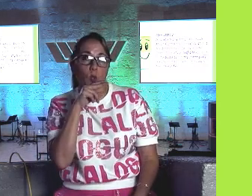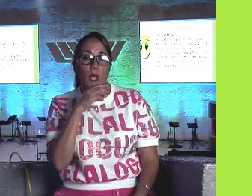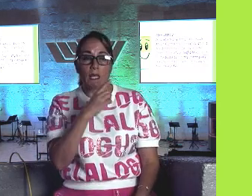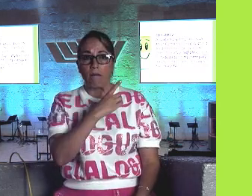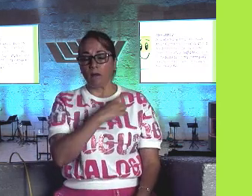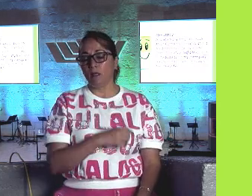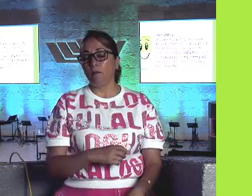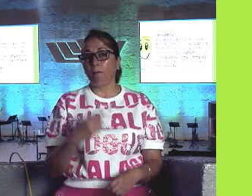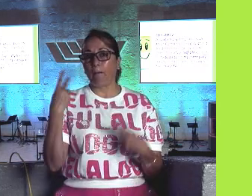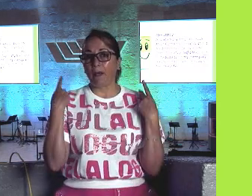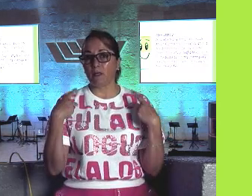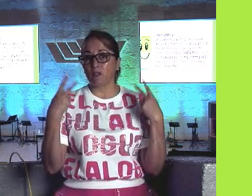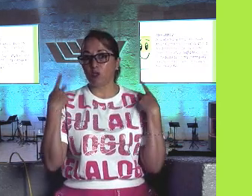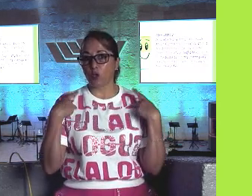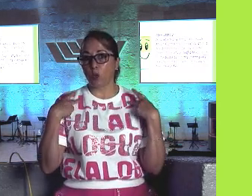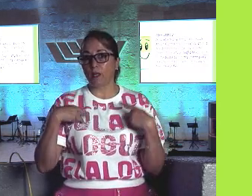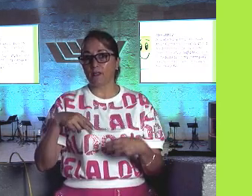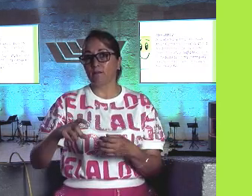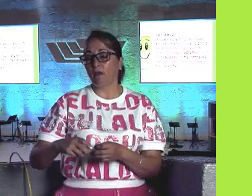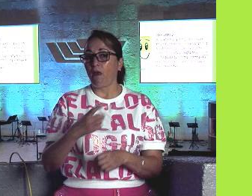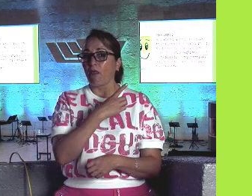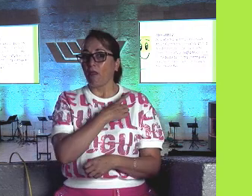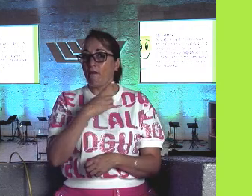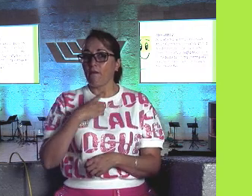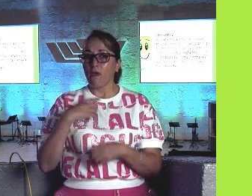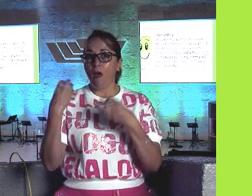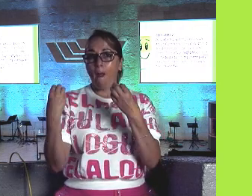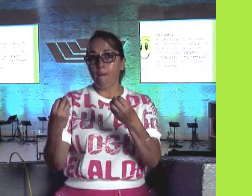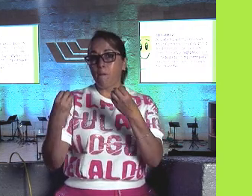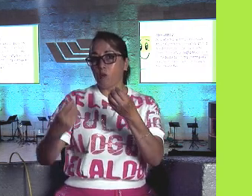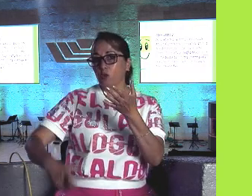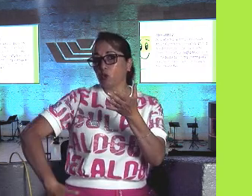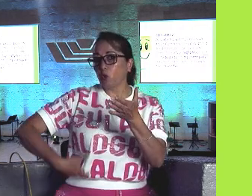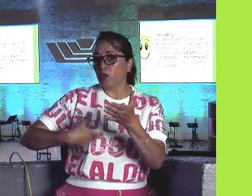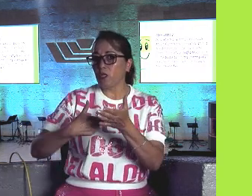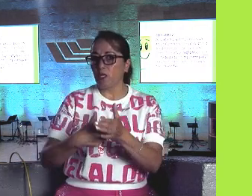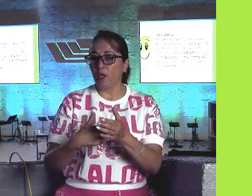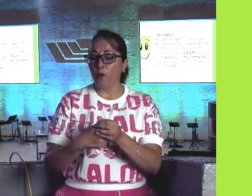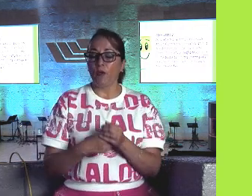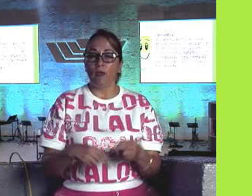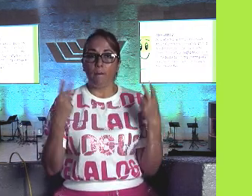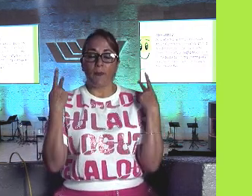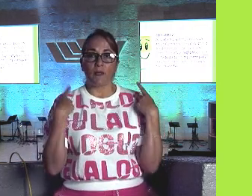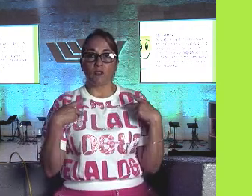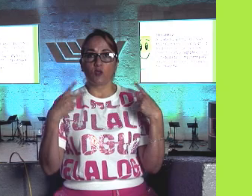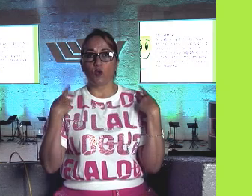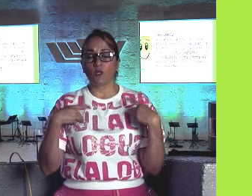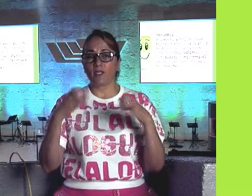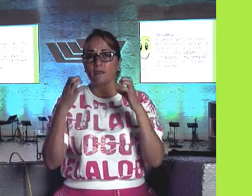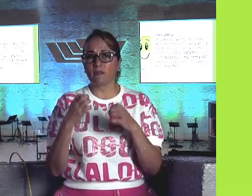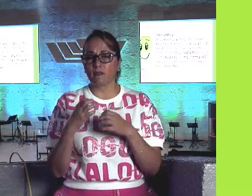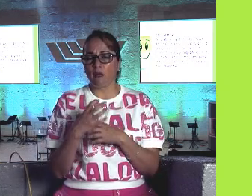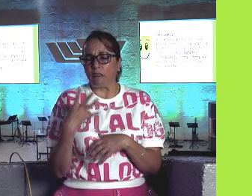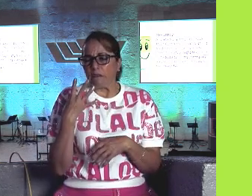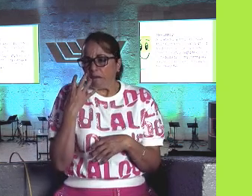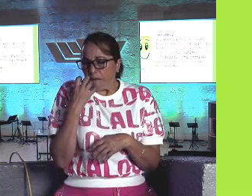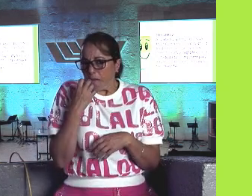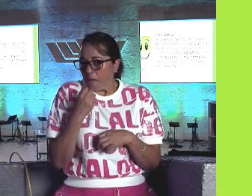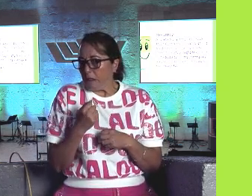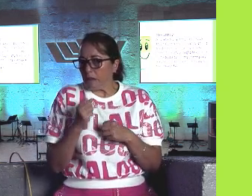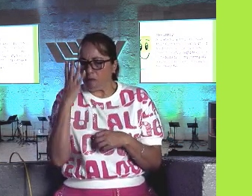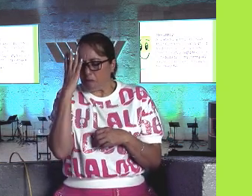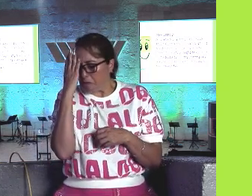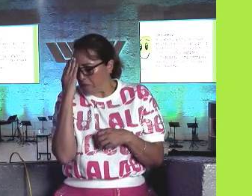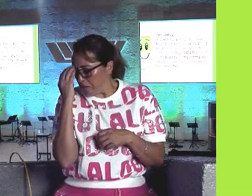Deudas, opresas de gran ¿qué? Amargura. Y se le unieron unos 400 hombres y lo hicieron